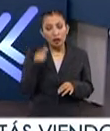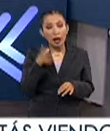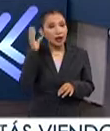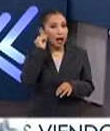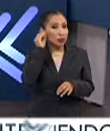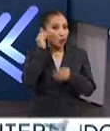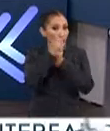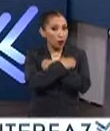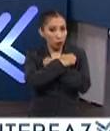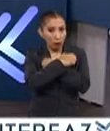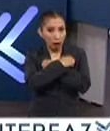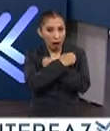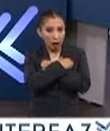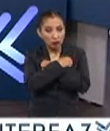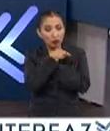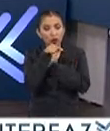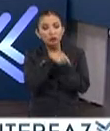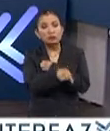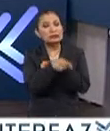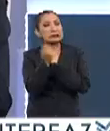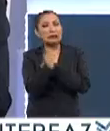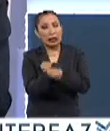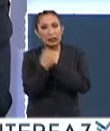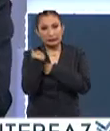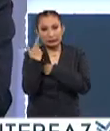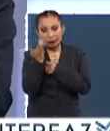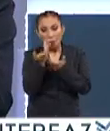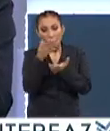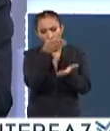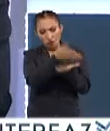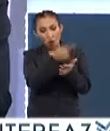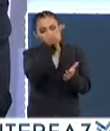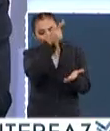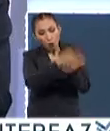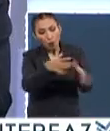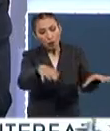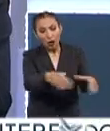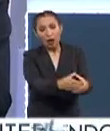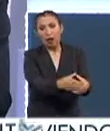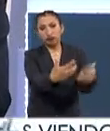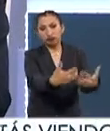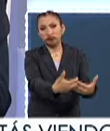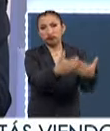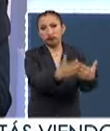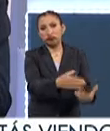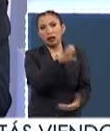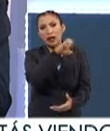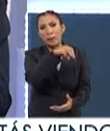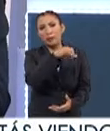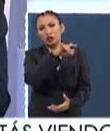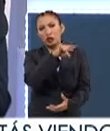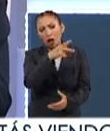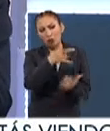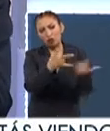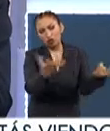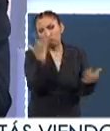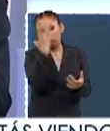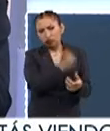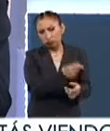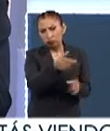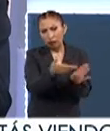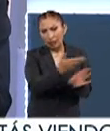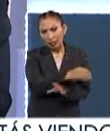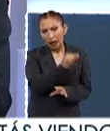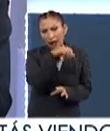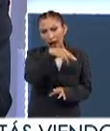Radio Educación era en la práctica una sola emisora, con una historia muy brillante, ya lo